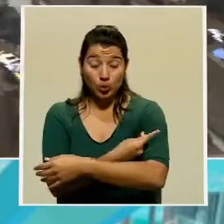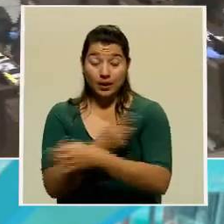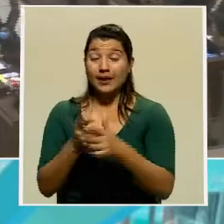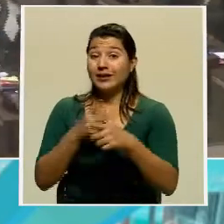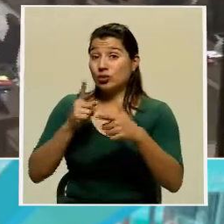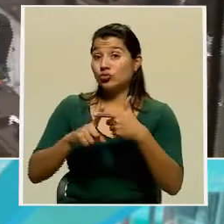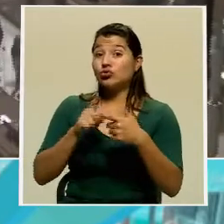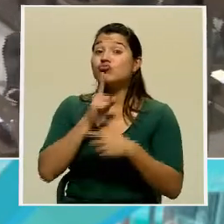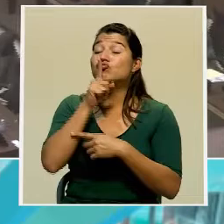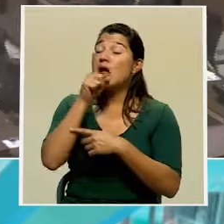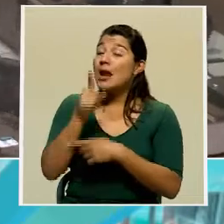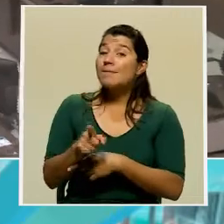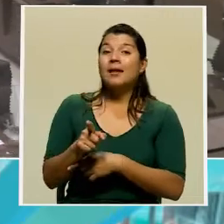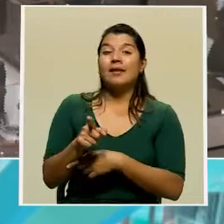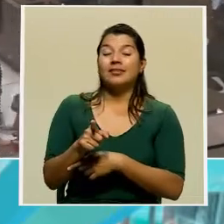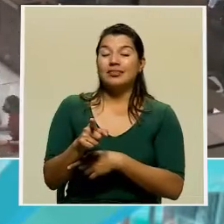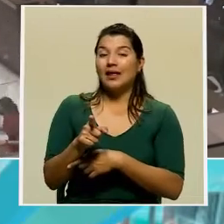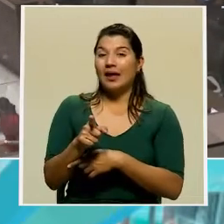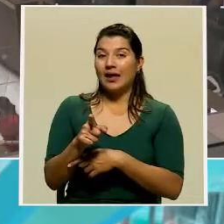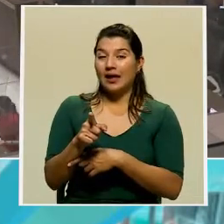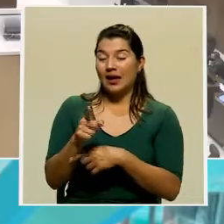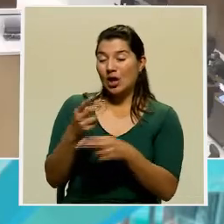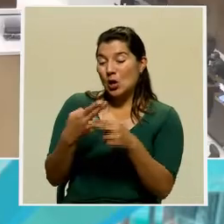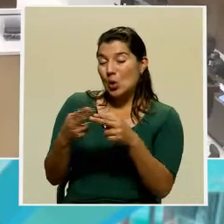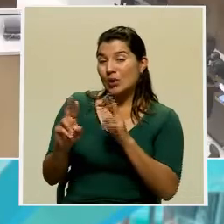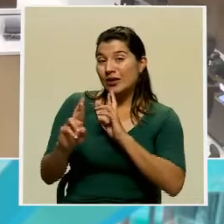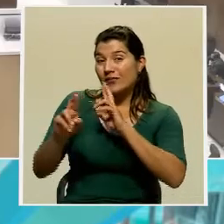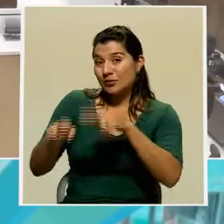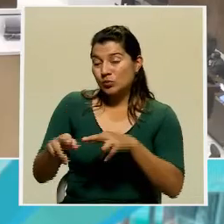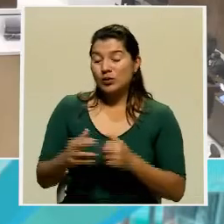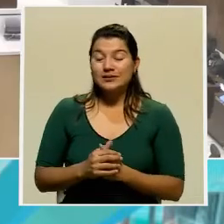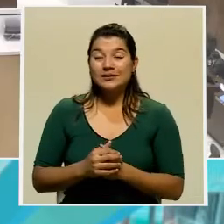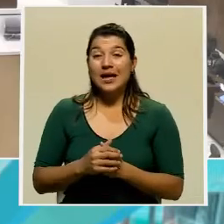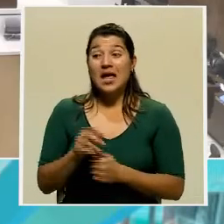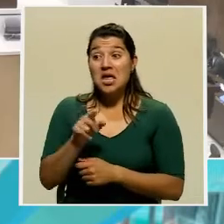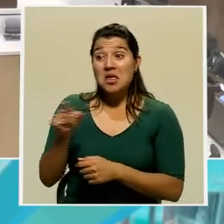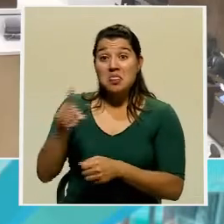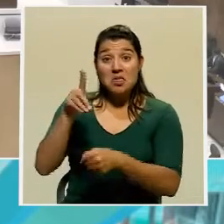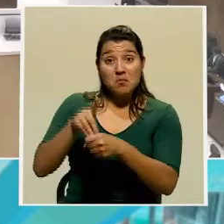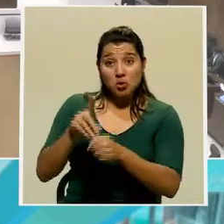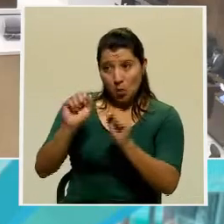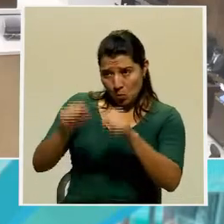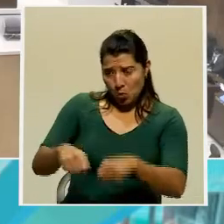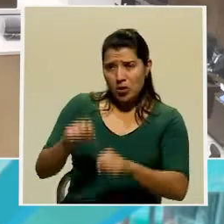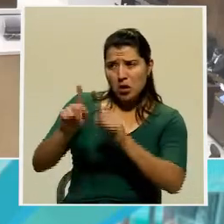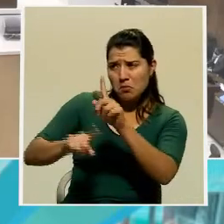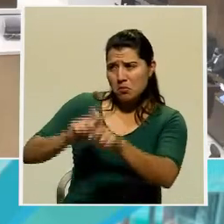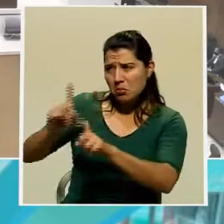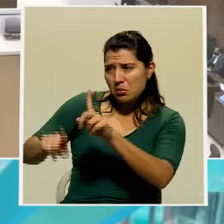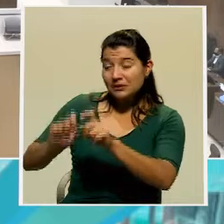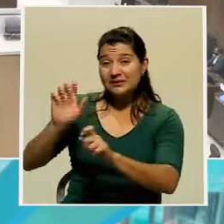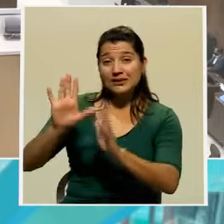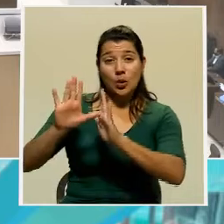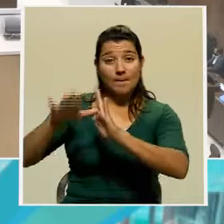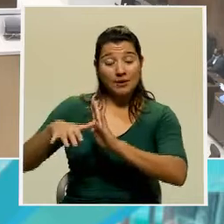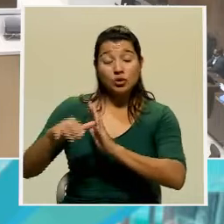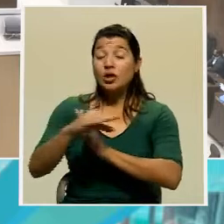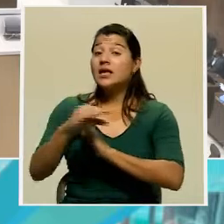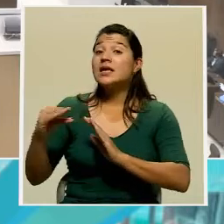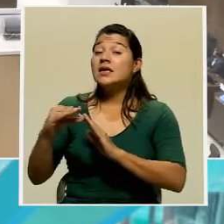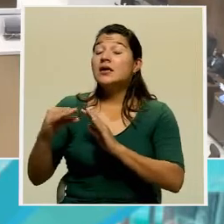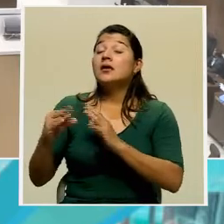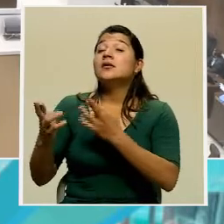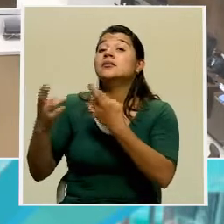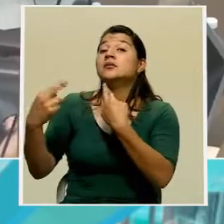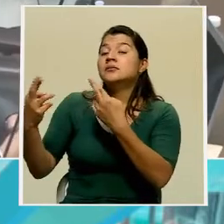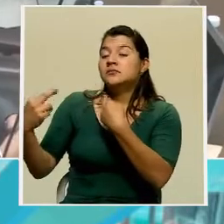era realmente corto también por parte de los diputados. Ellos solo podían cuestionar durante 5 minutos y las respuestas también entraban